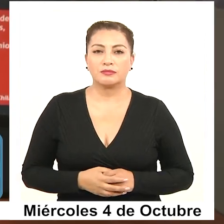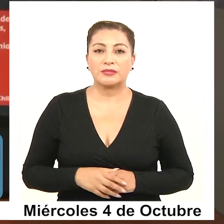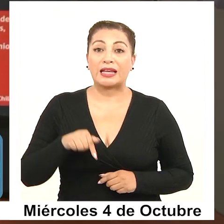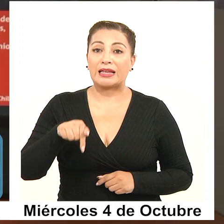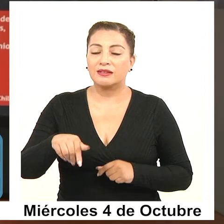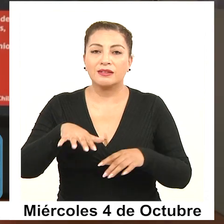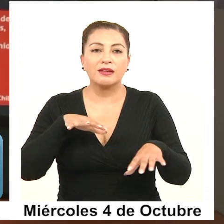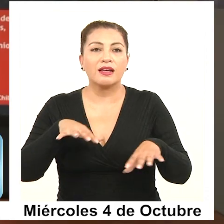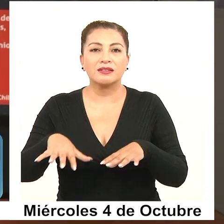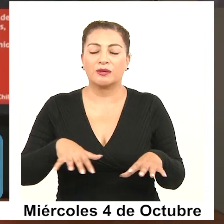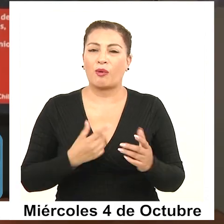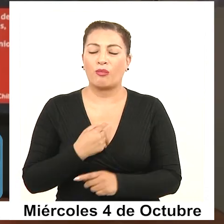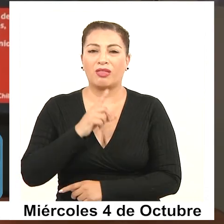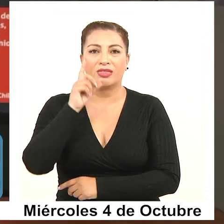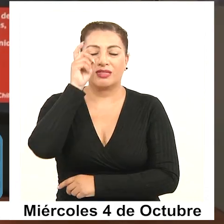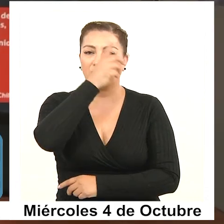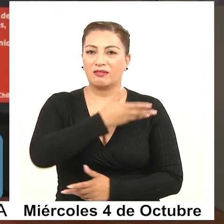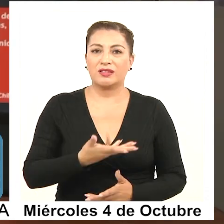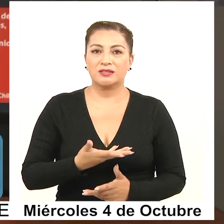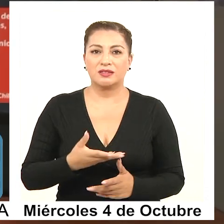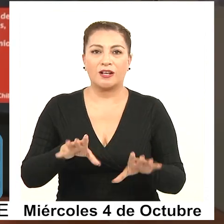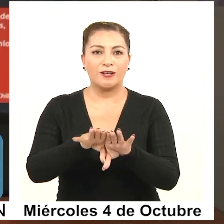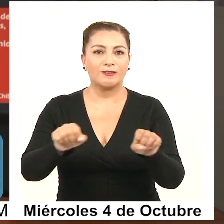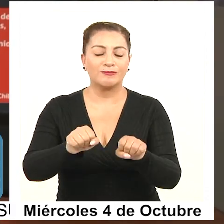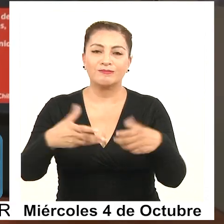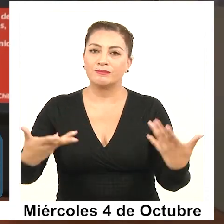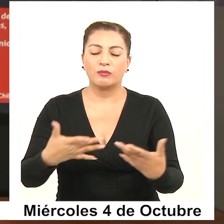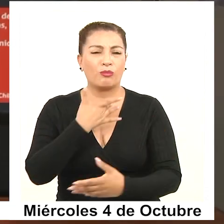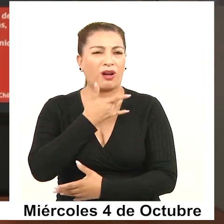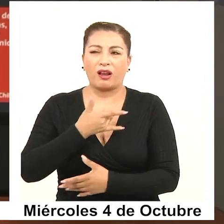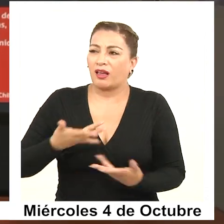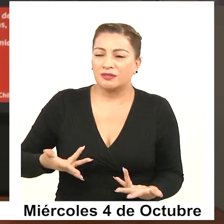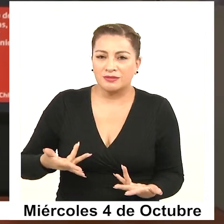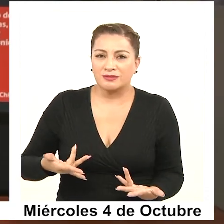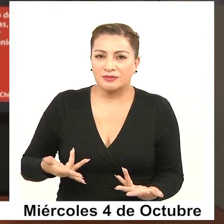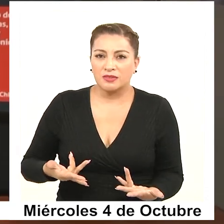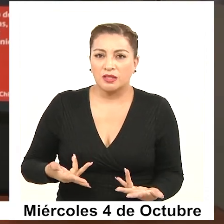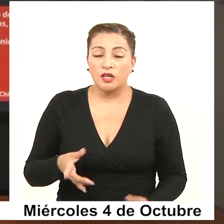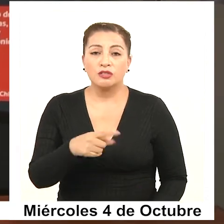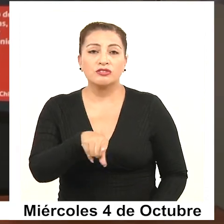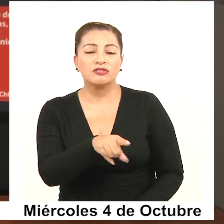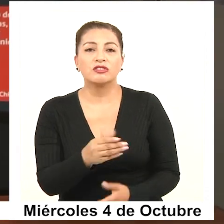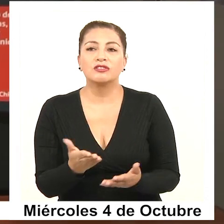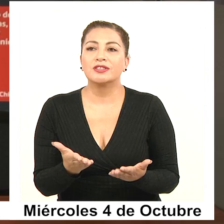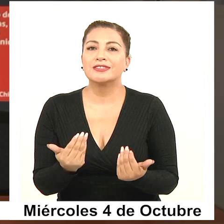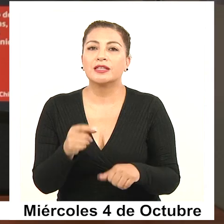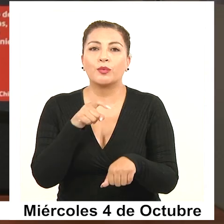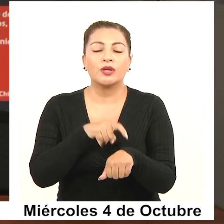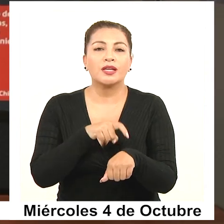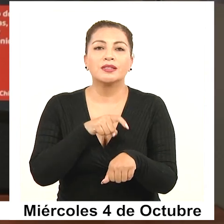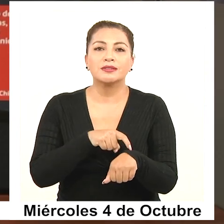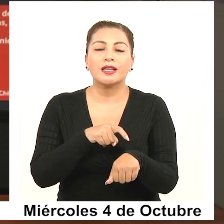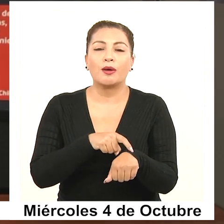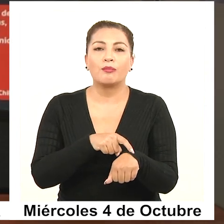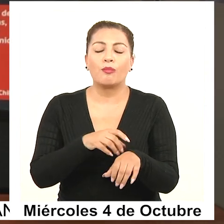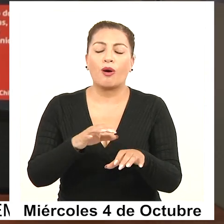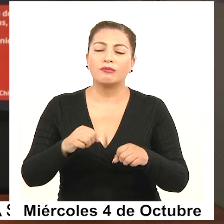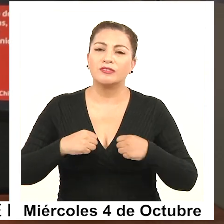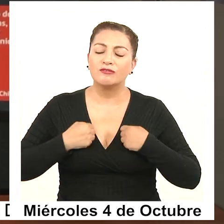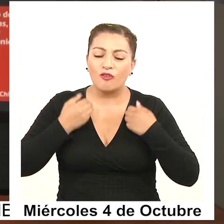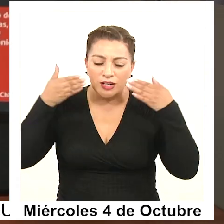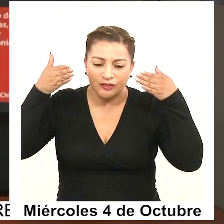de actividades es difícil de concretar porque aquí lo que se necesita es tiempo y dedicación